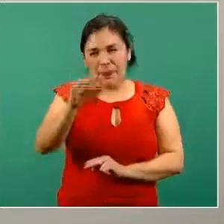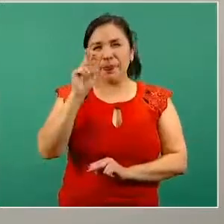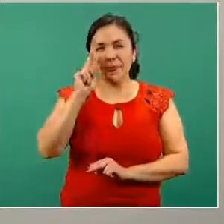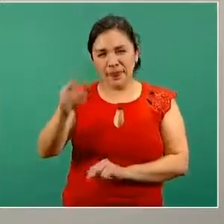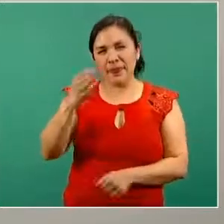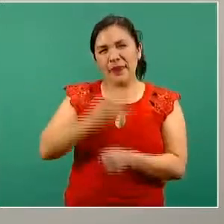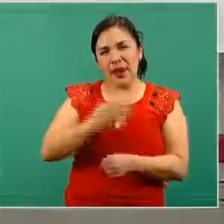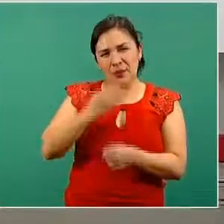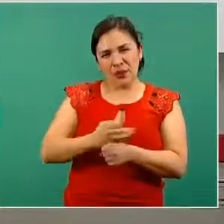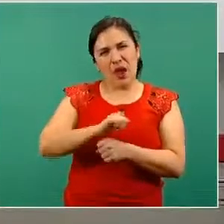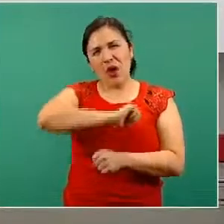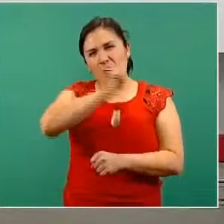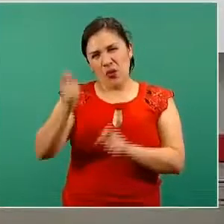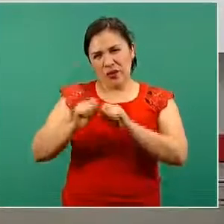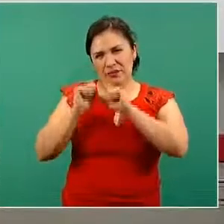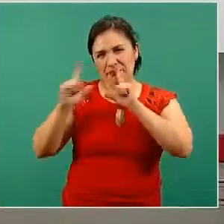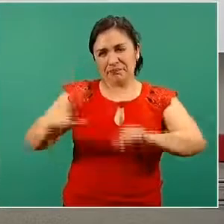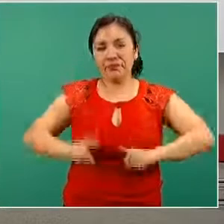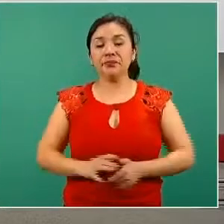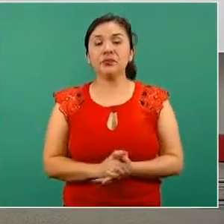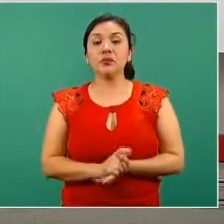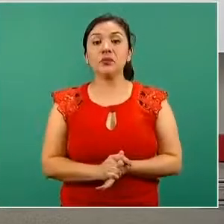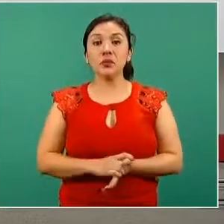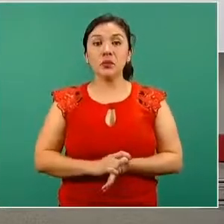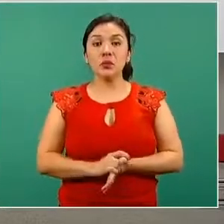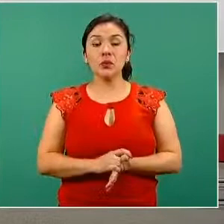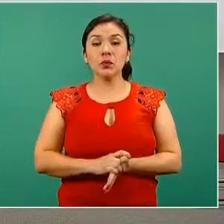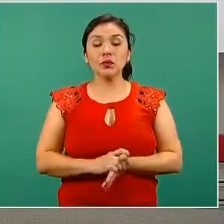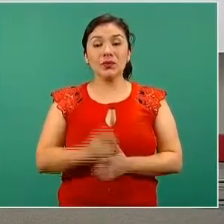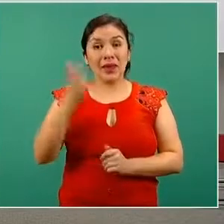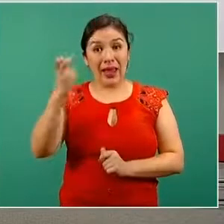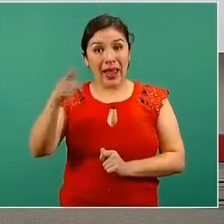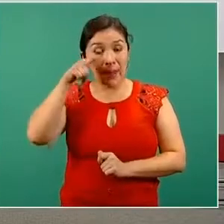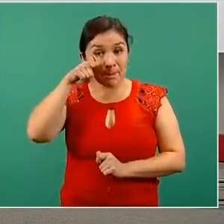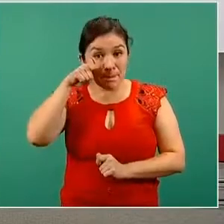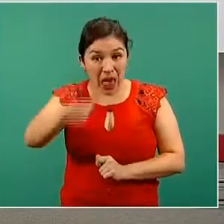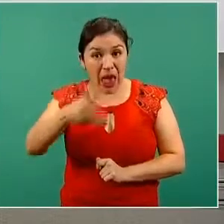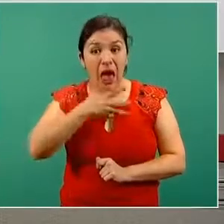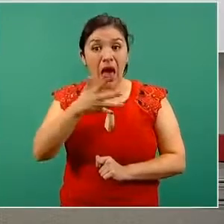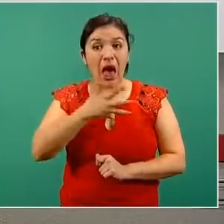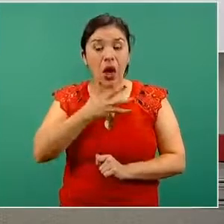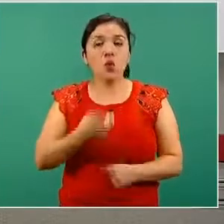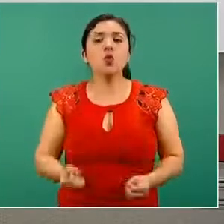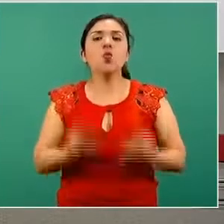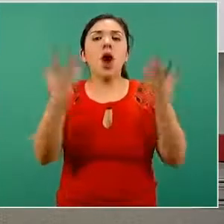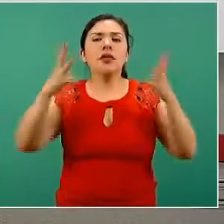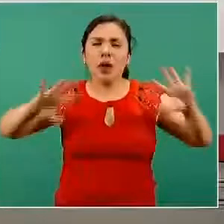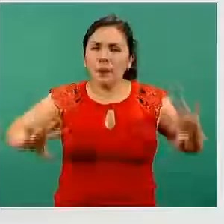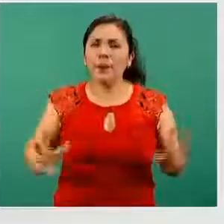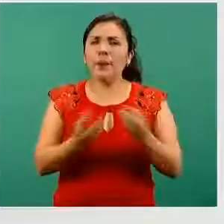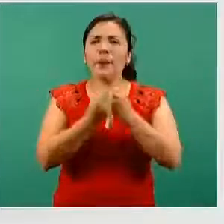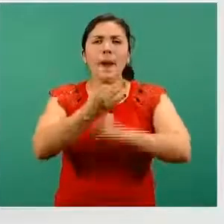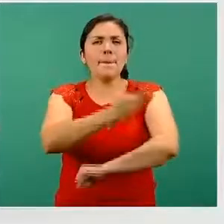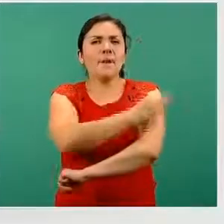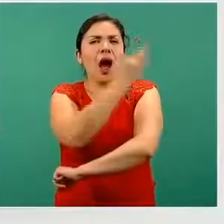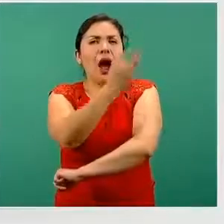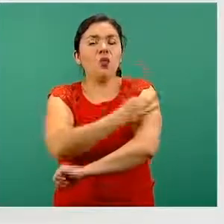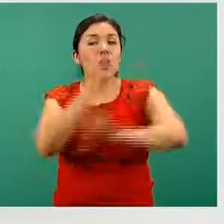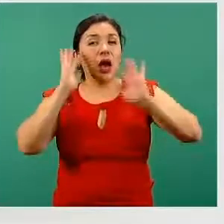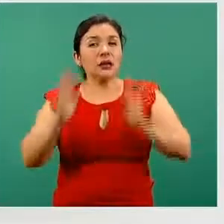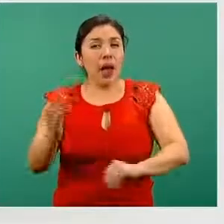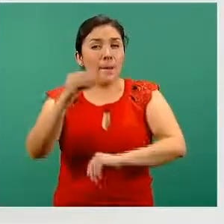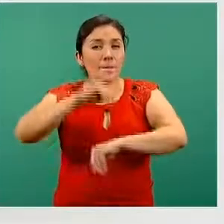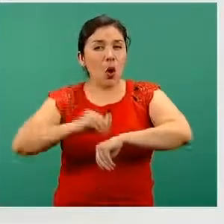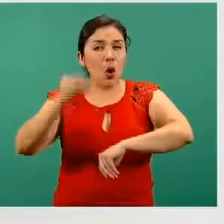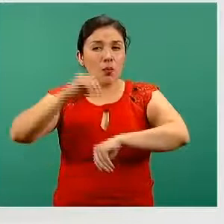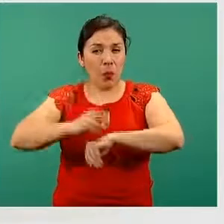precisamente la siguiente diapositiva, ahí es donde podemos notar las dosis acumuladas y por lo tanto también un